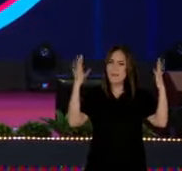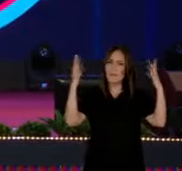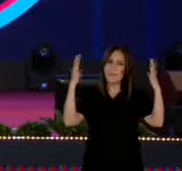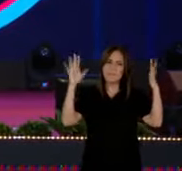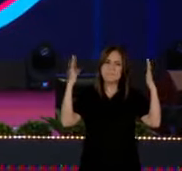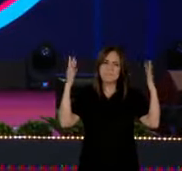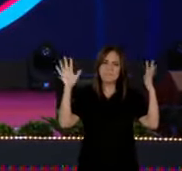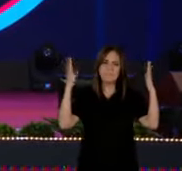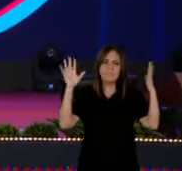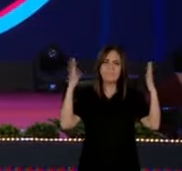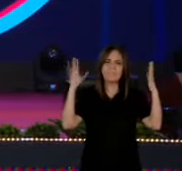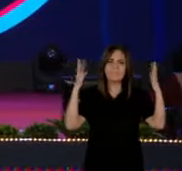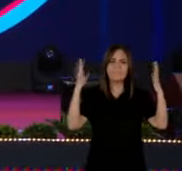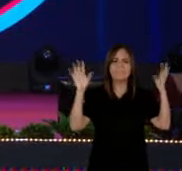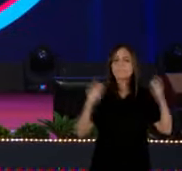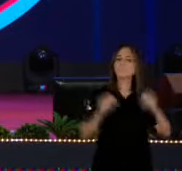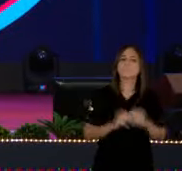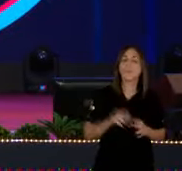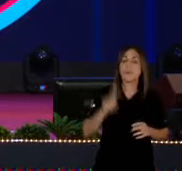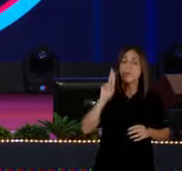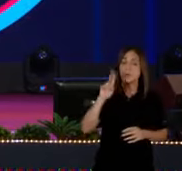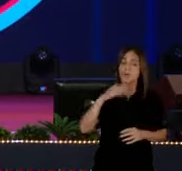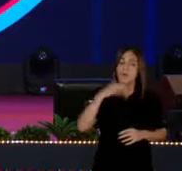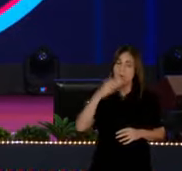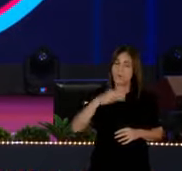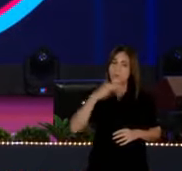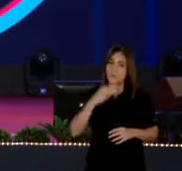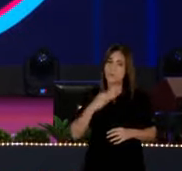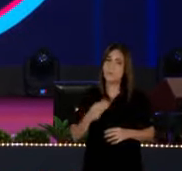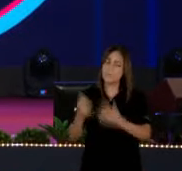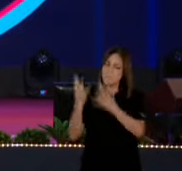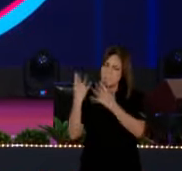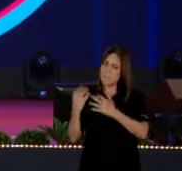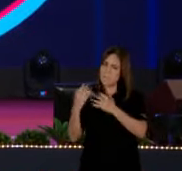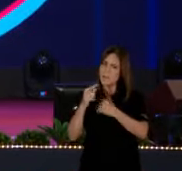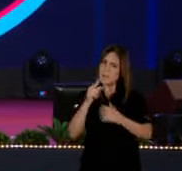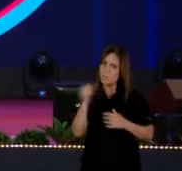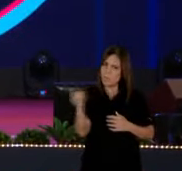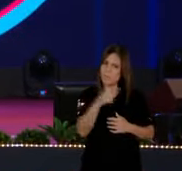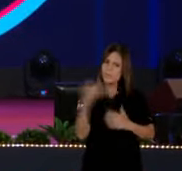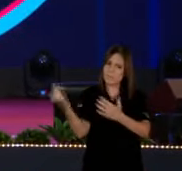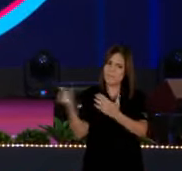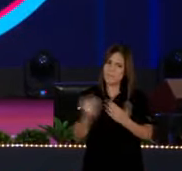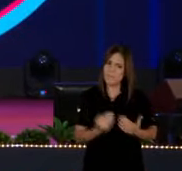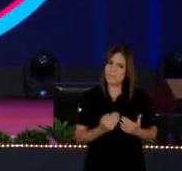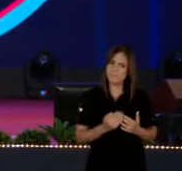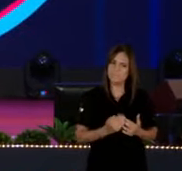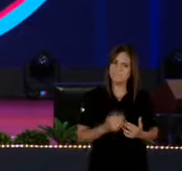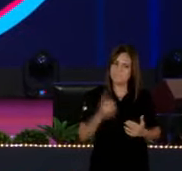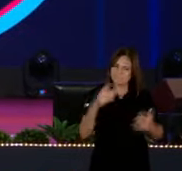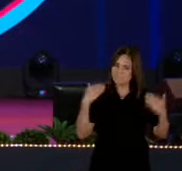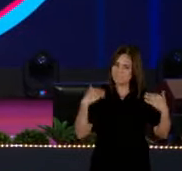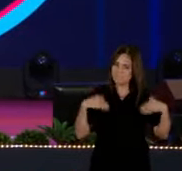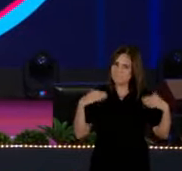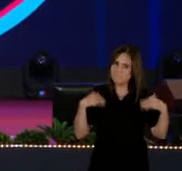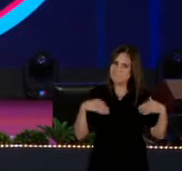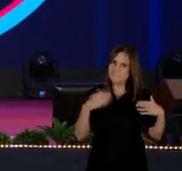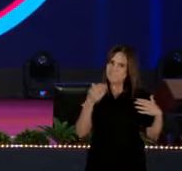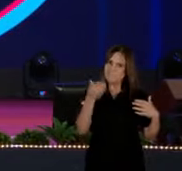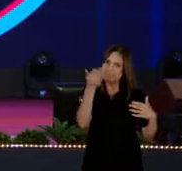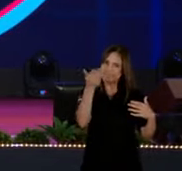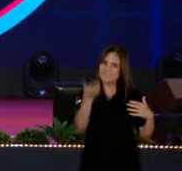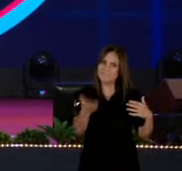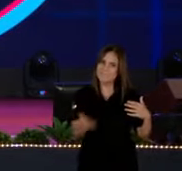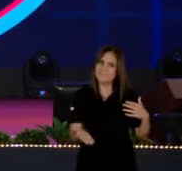Así que el 2 de octubre les esperamos. Aquí está el teacher. Ya oficialmente hoy, calientito como sacado del horno el